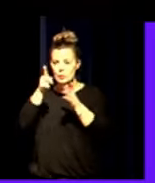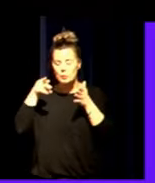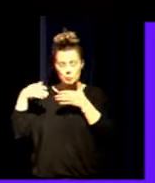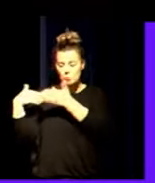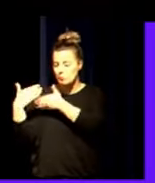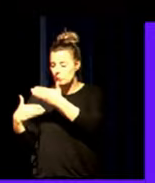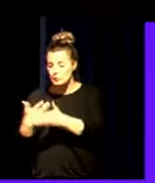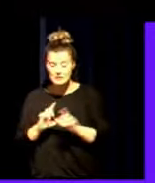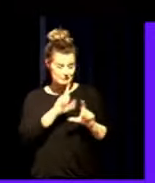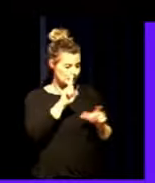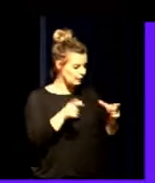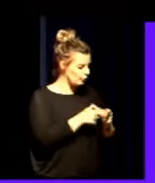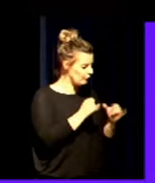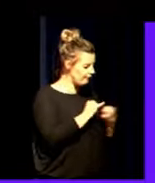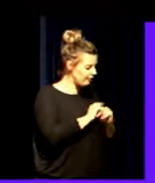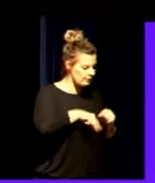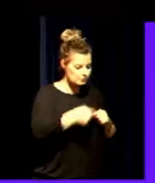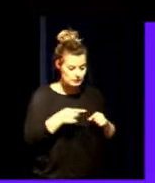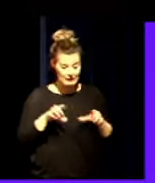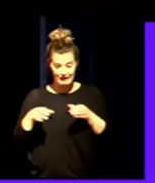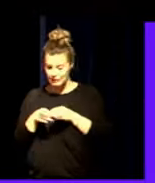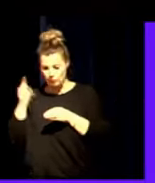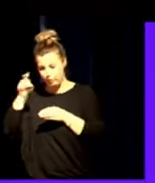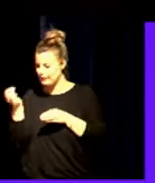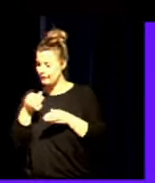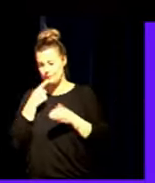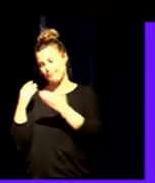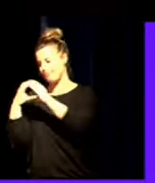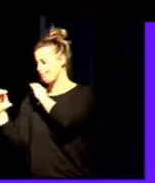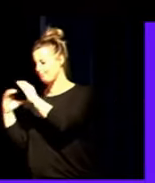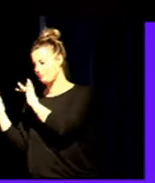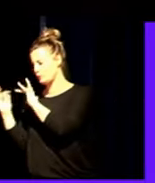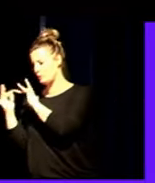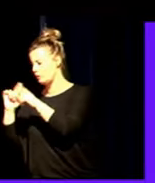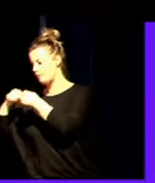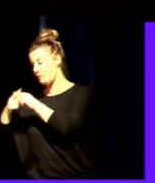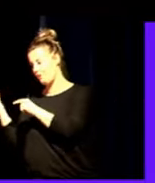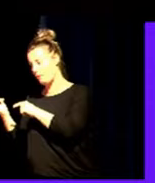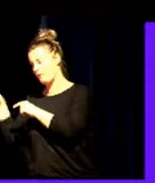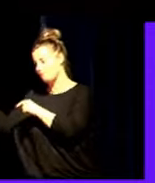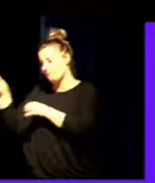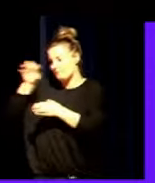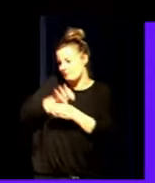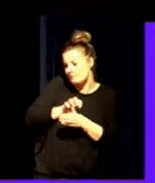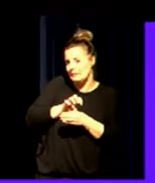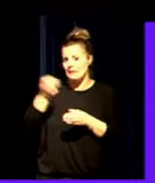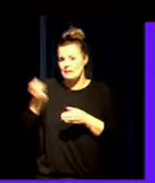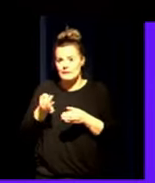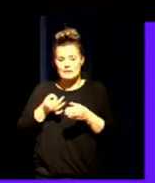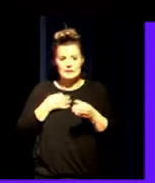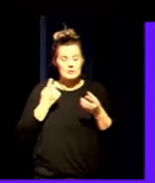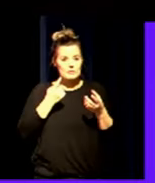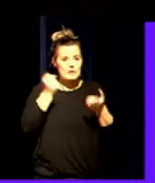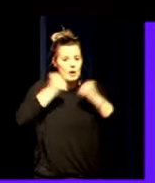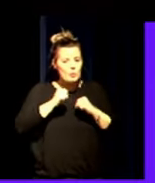junta de evaluación en la que el equipo docente dice tenemos que hablar con la familia, la tenemos que implicar, tenemos que sumarla a un acuerdo